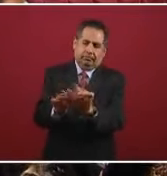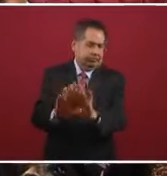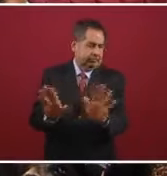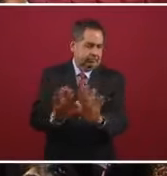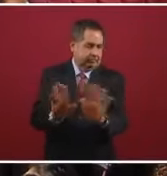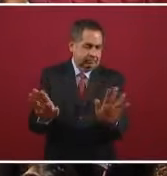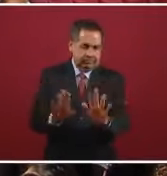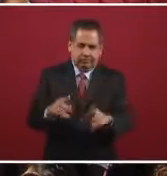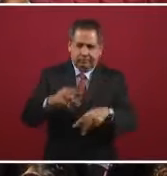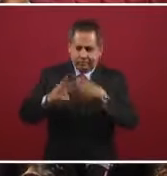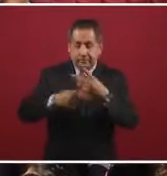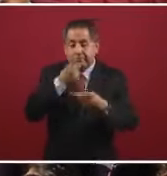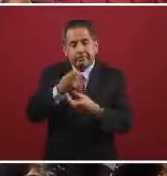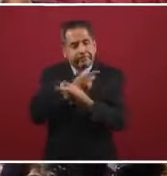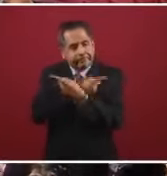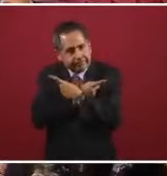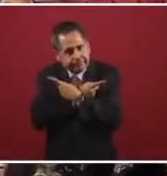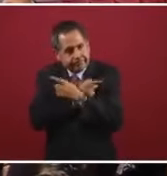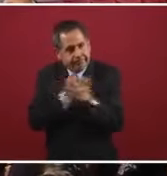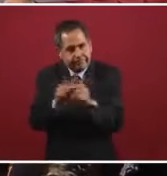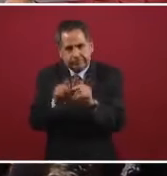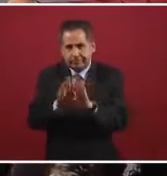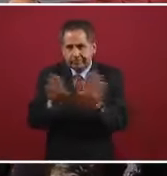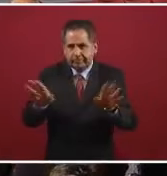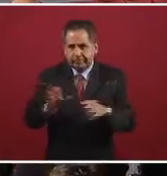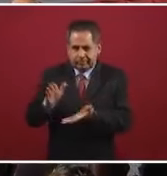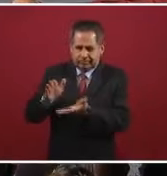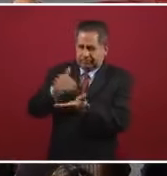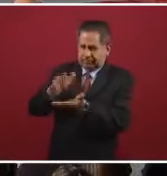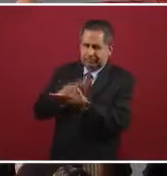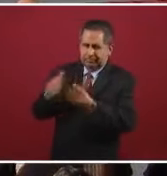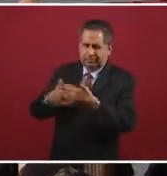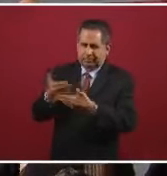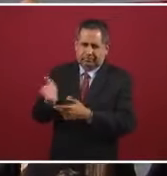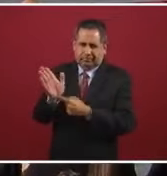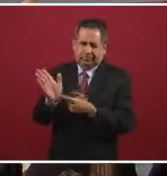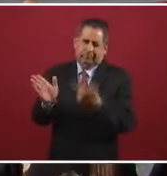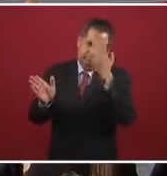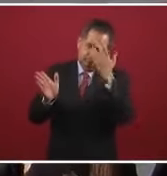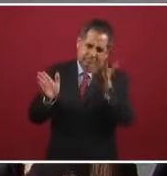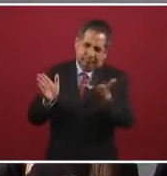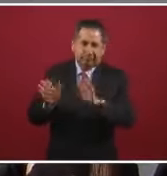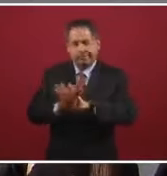Si estamos hablando de decencia, ya el papel higiénico ya es bastante.